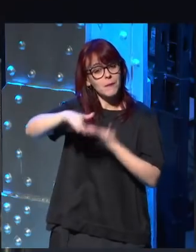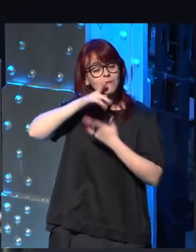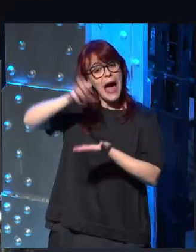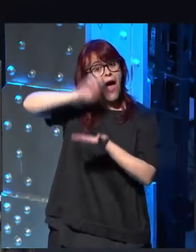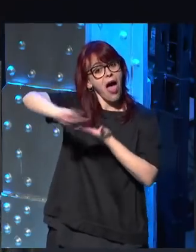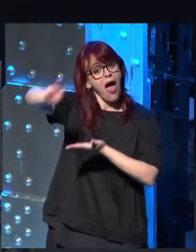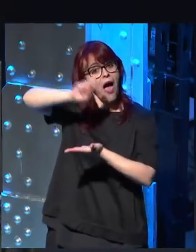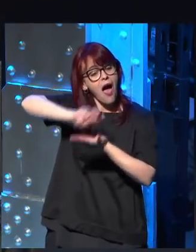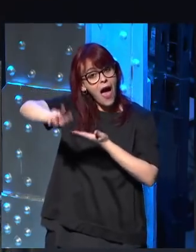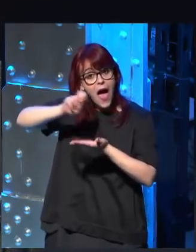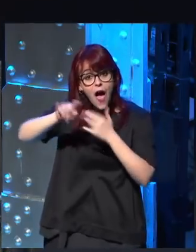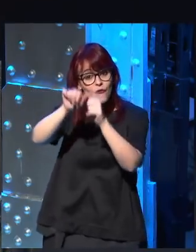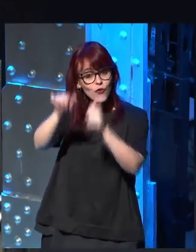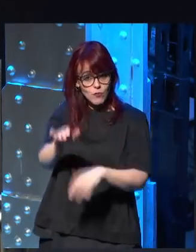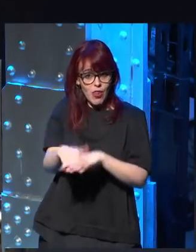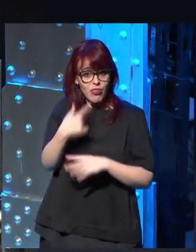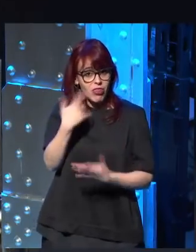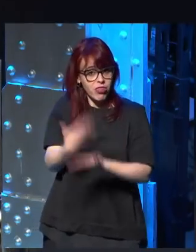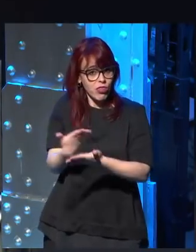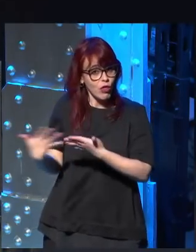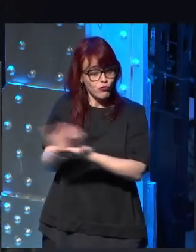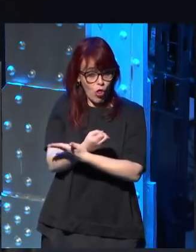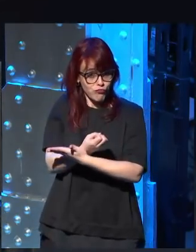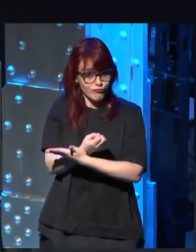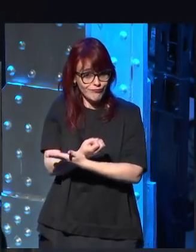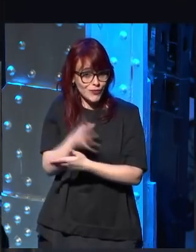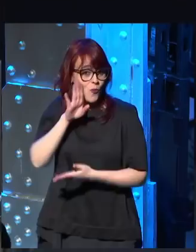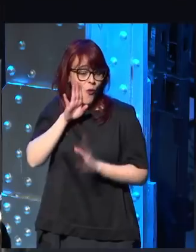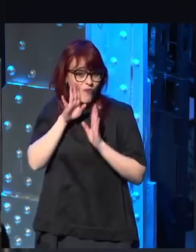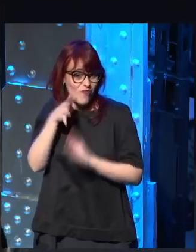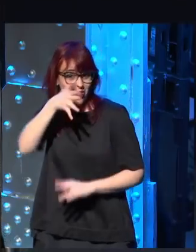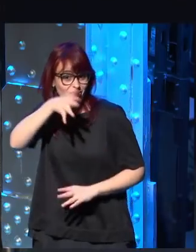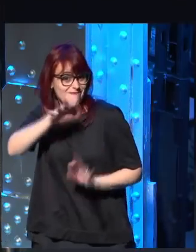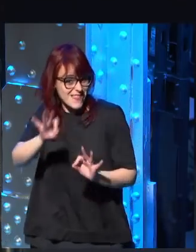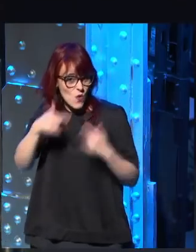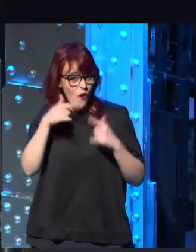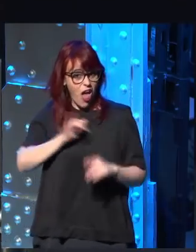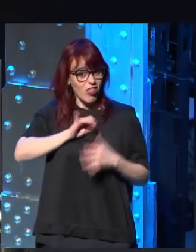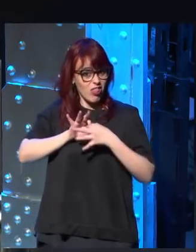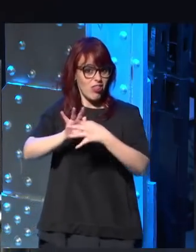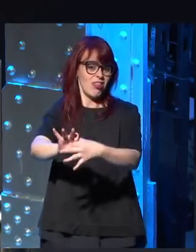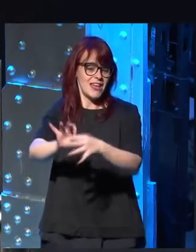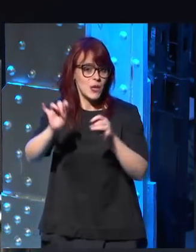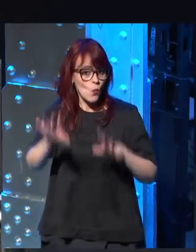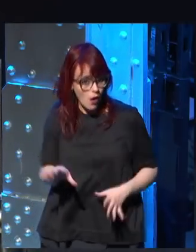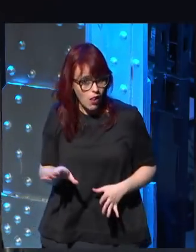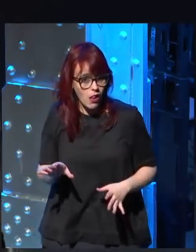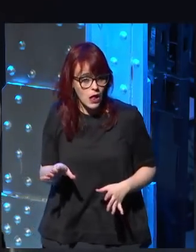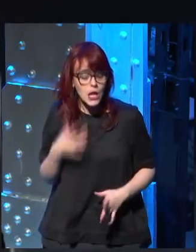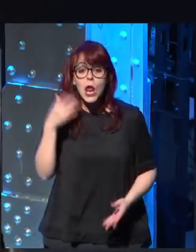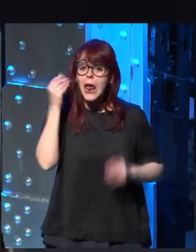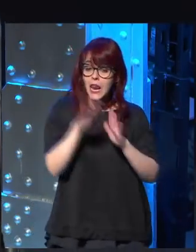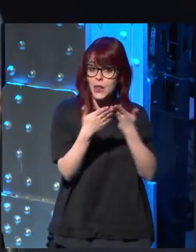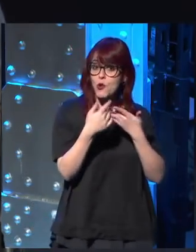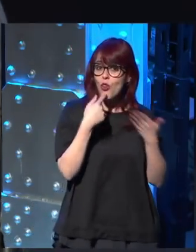manera de caminar lo dice todo sobre nosotros, ¿no? Y por supuesto, yo pensaba, y lo digo en el